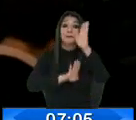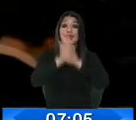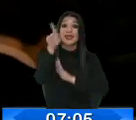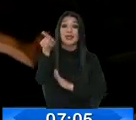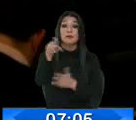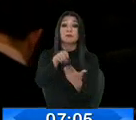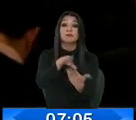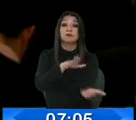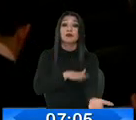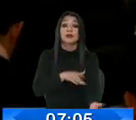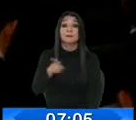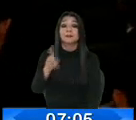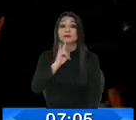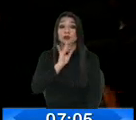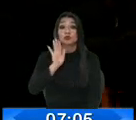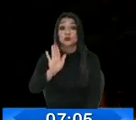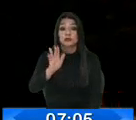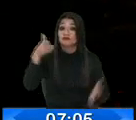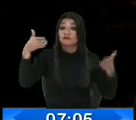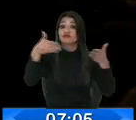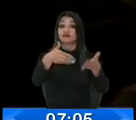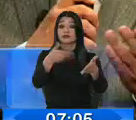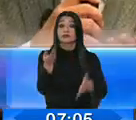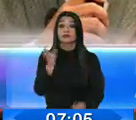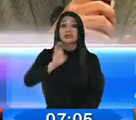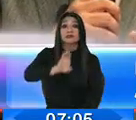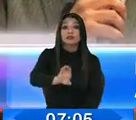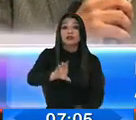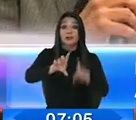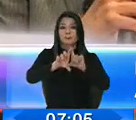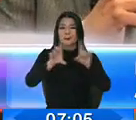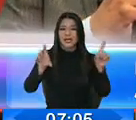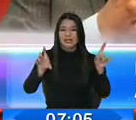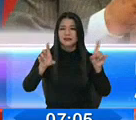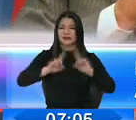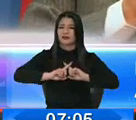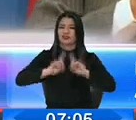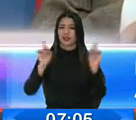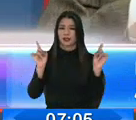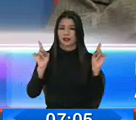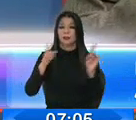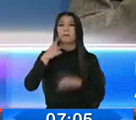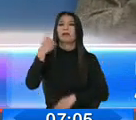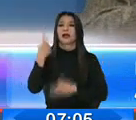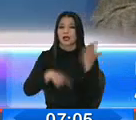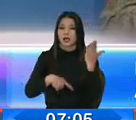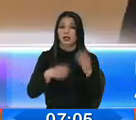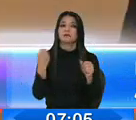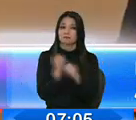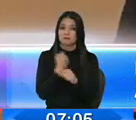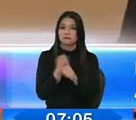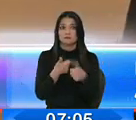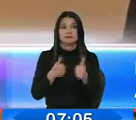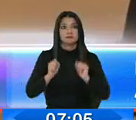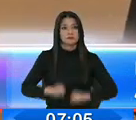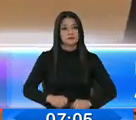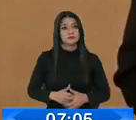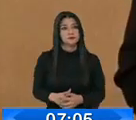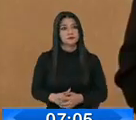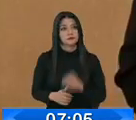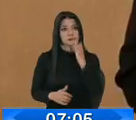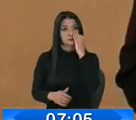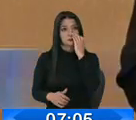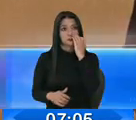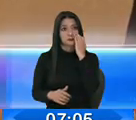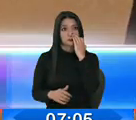proyecto estadounidense que se enfoca en inversiones de empresas y corporaciones para la generación de empleo. Promover las inversiones